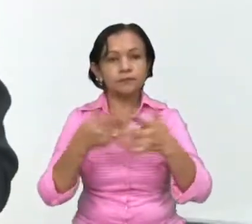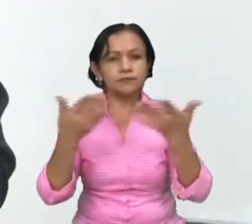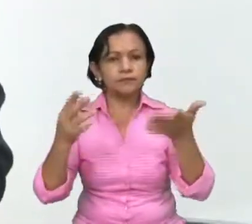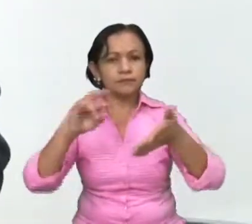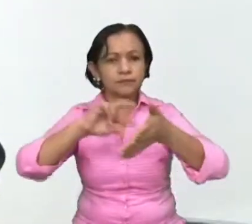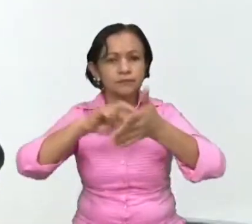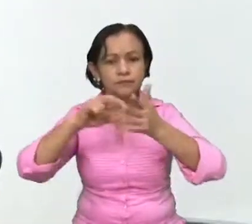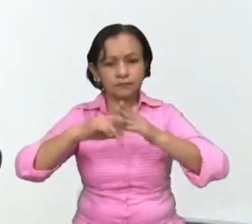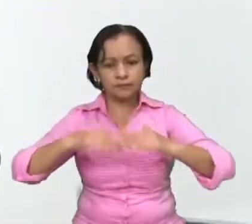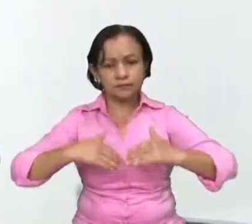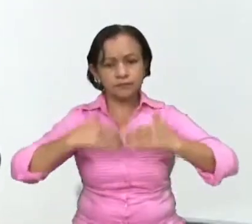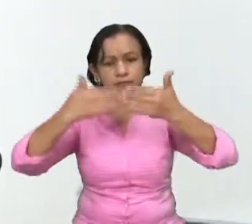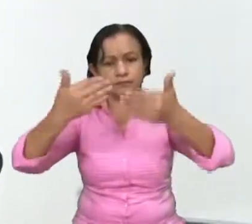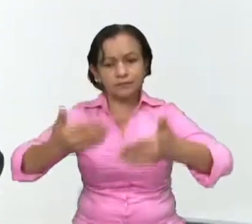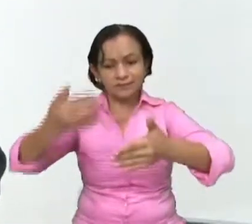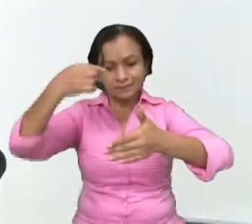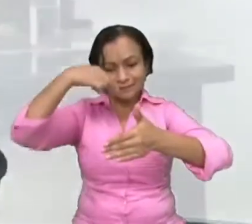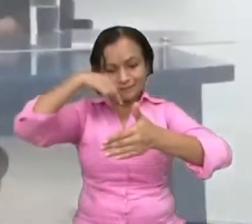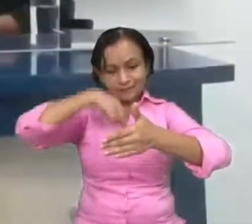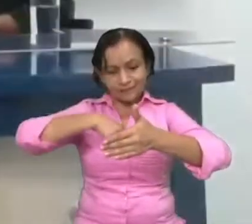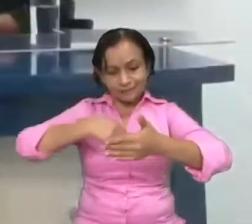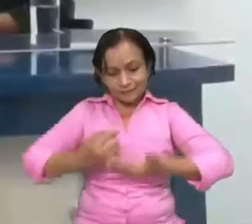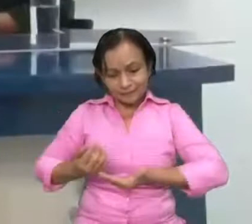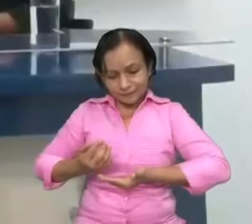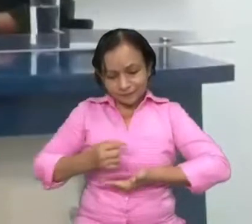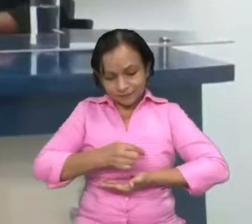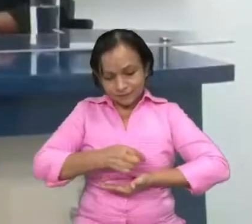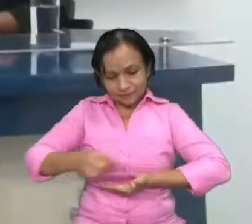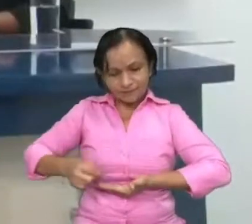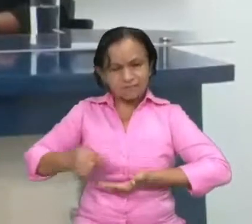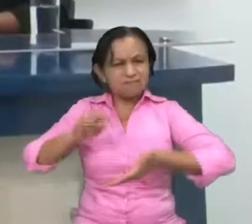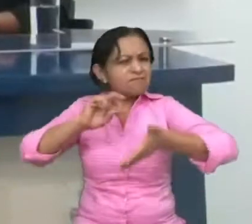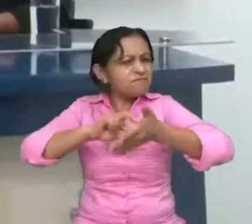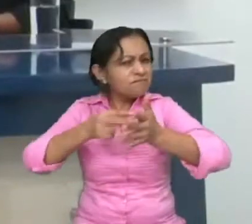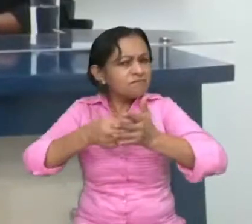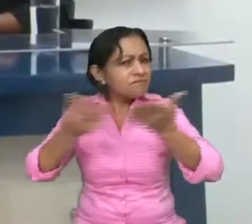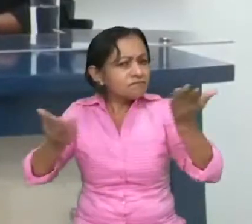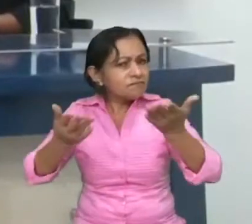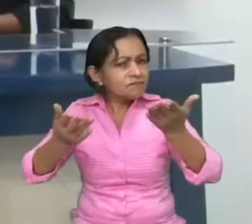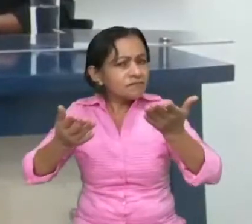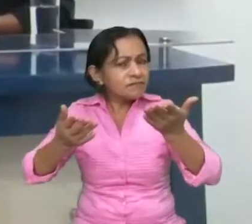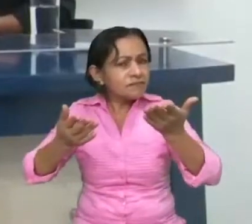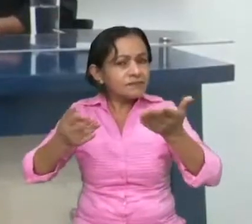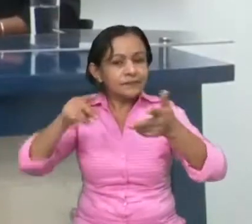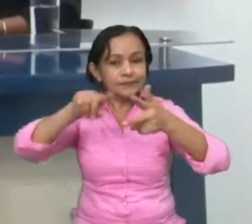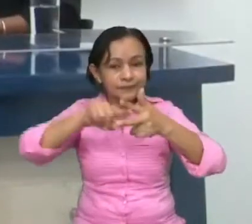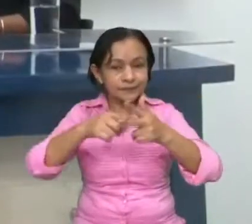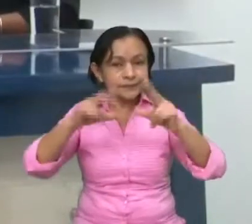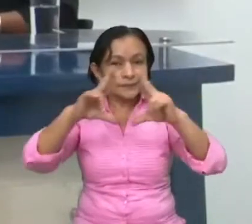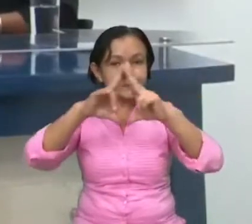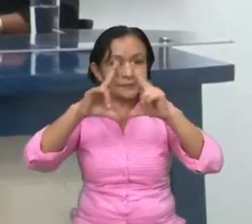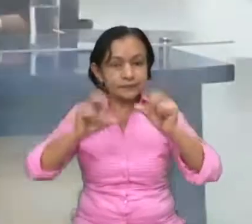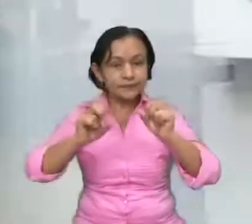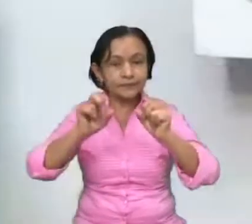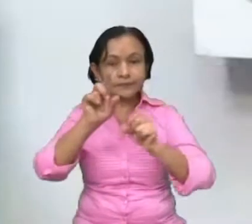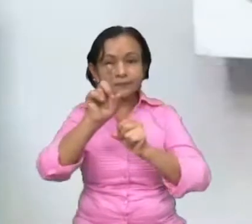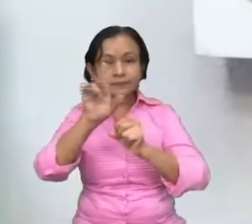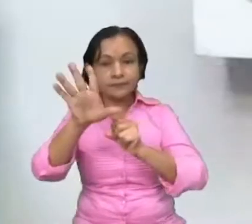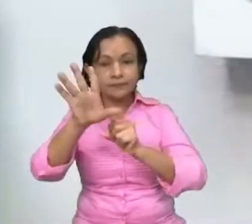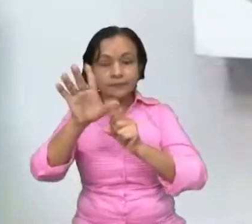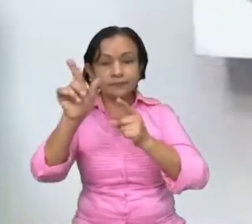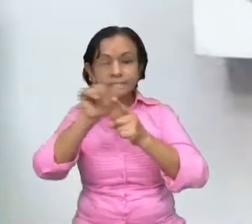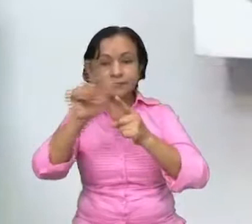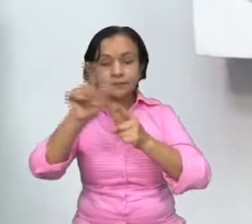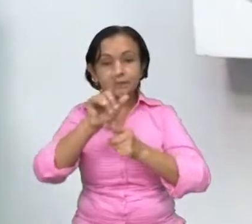la cirugía fetal y por qué se realiza? Cirugía fetal inició en Nicaragua hace exactamente 15